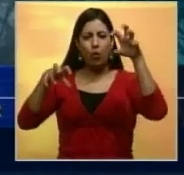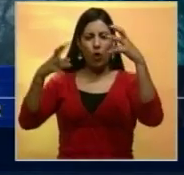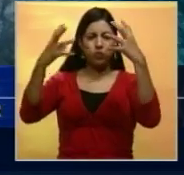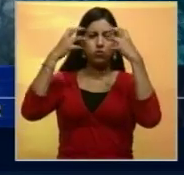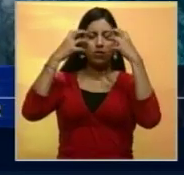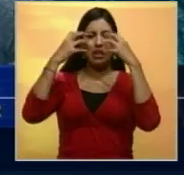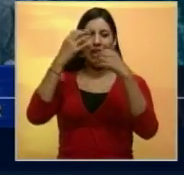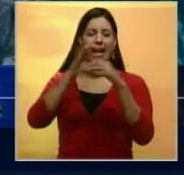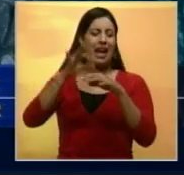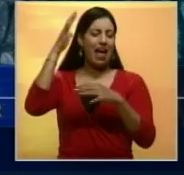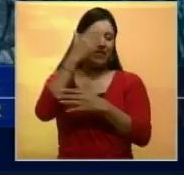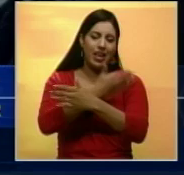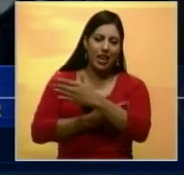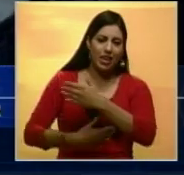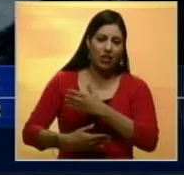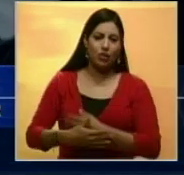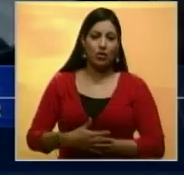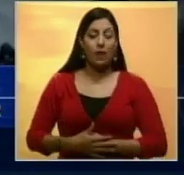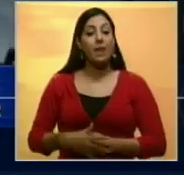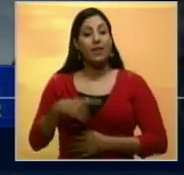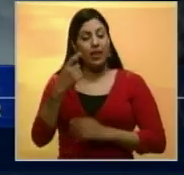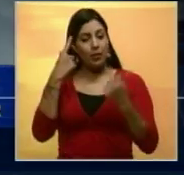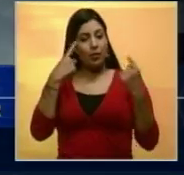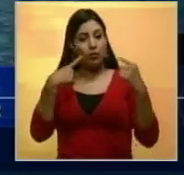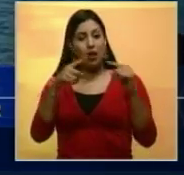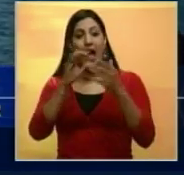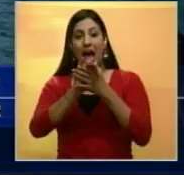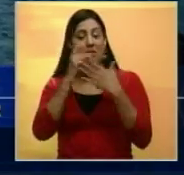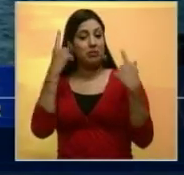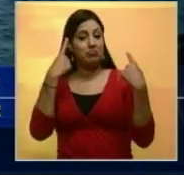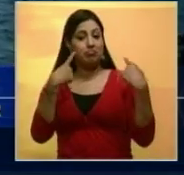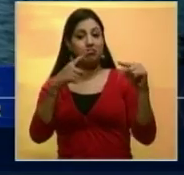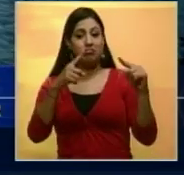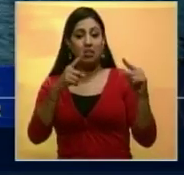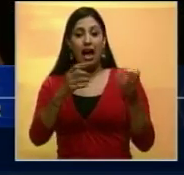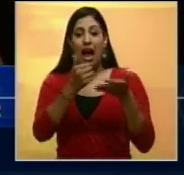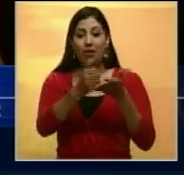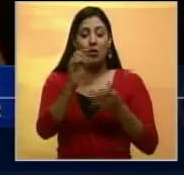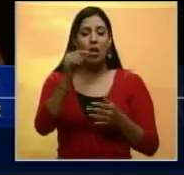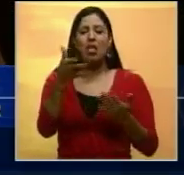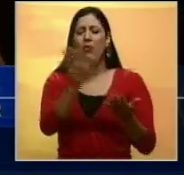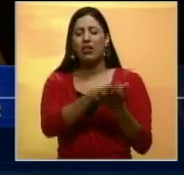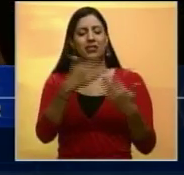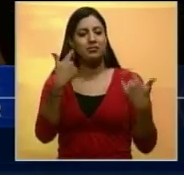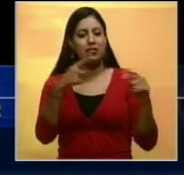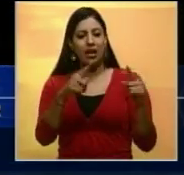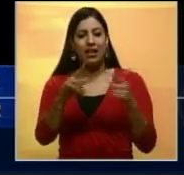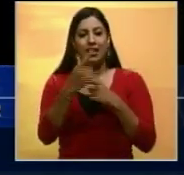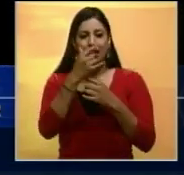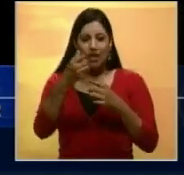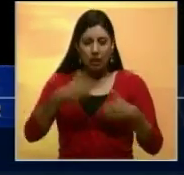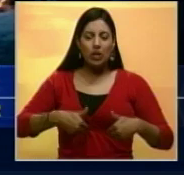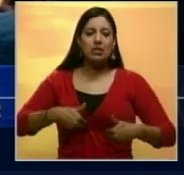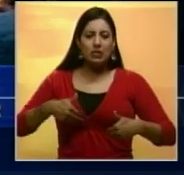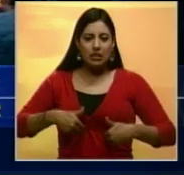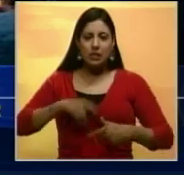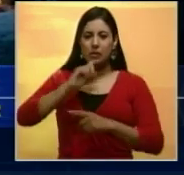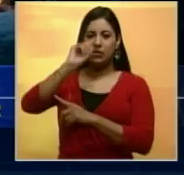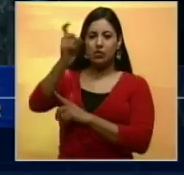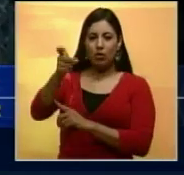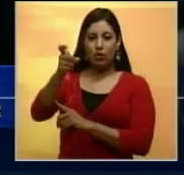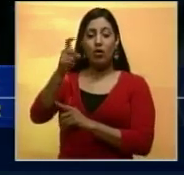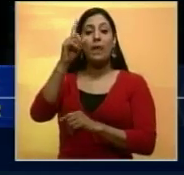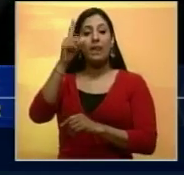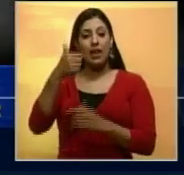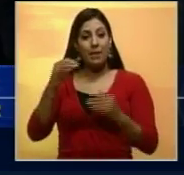y resultó gravemente herido. Tras ser abandonado por sus compañeros, que lo dan por casi muerto, emprende una travesía para vengarse.